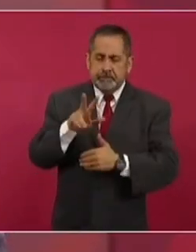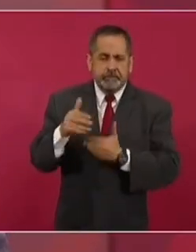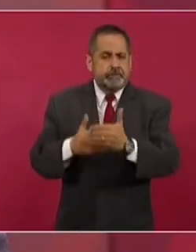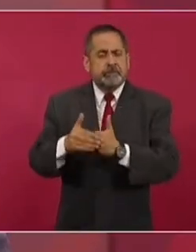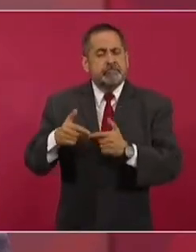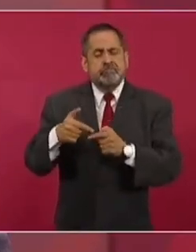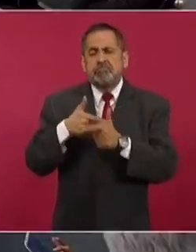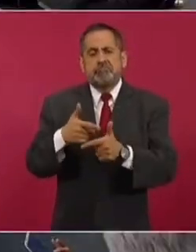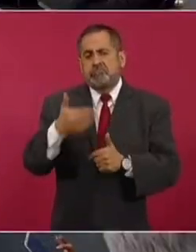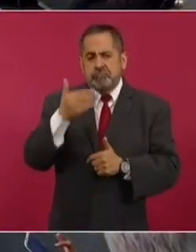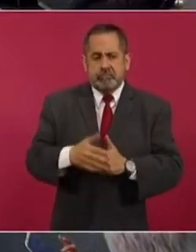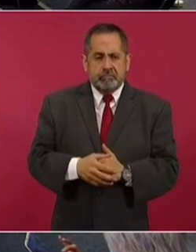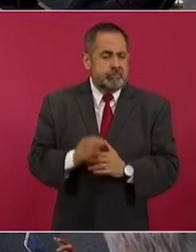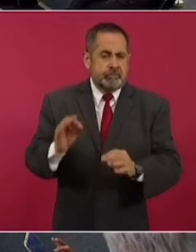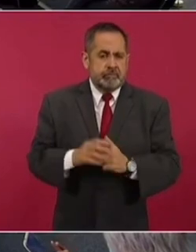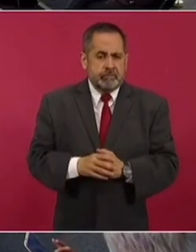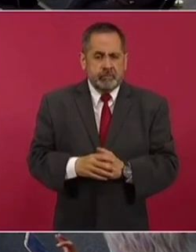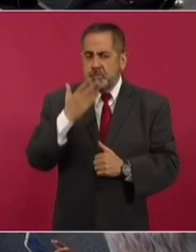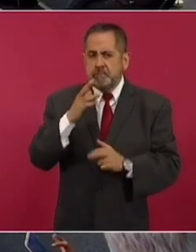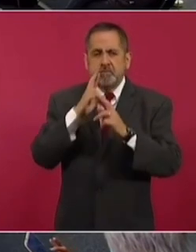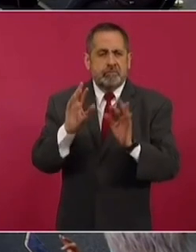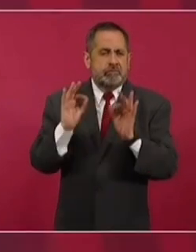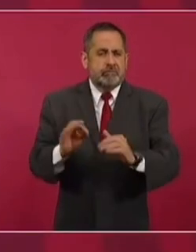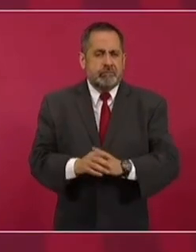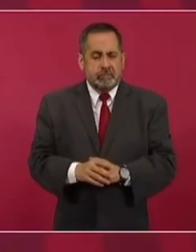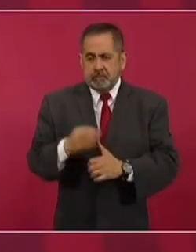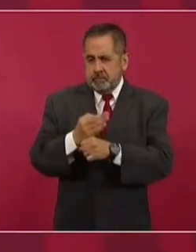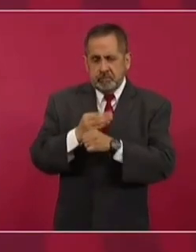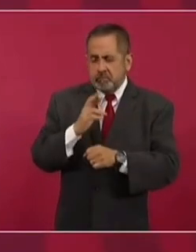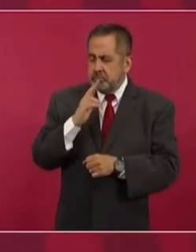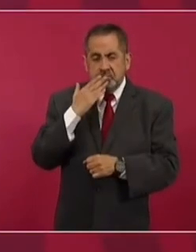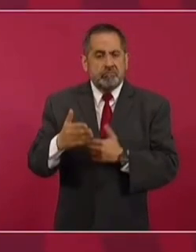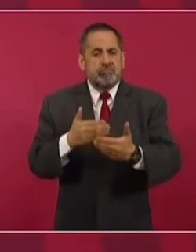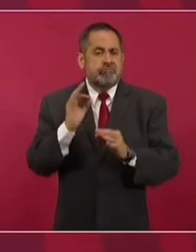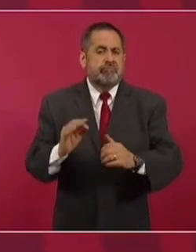avanzando. Ya son buenos los resultados en esta materia.